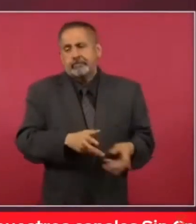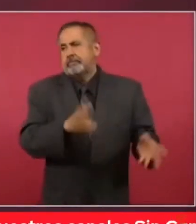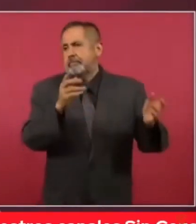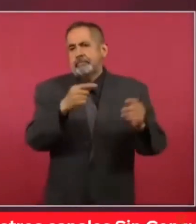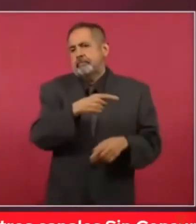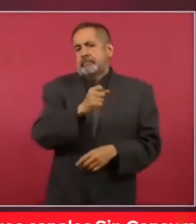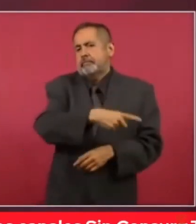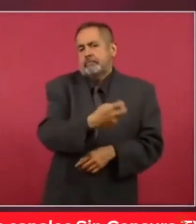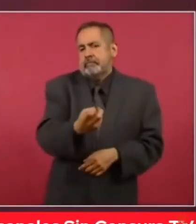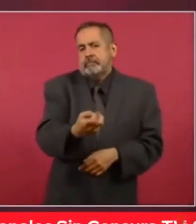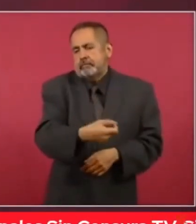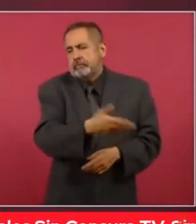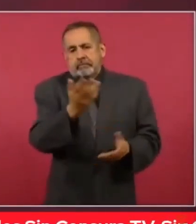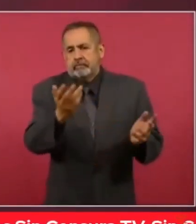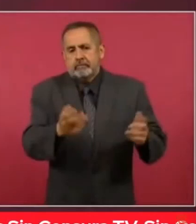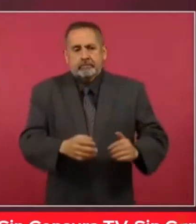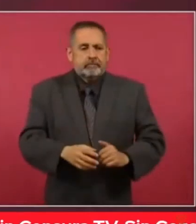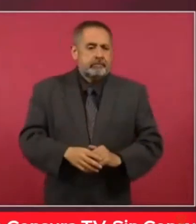de eso?